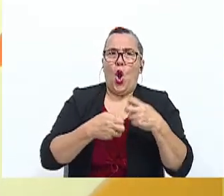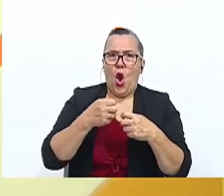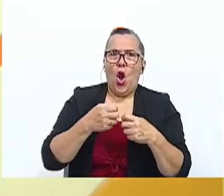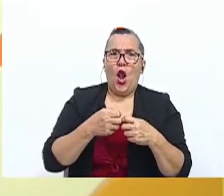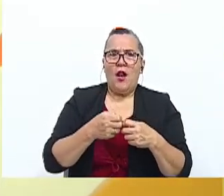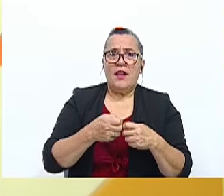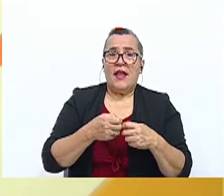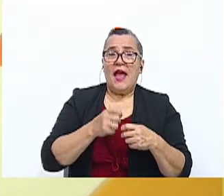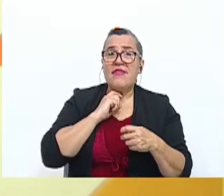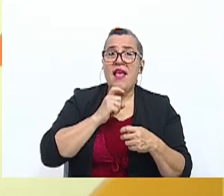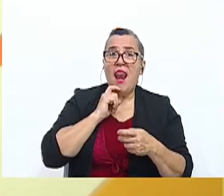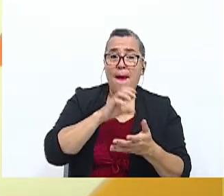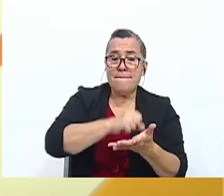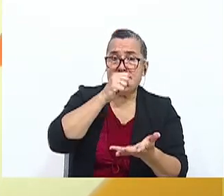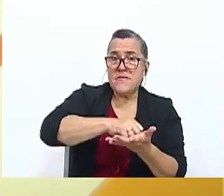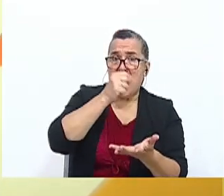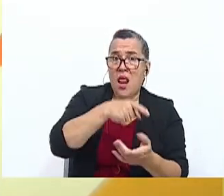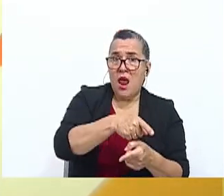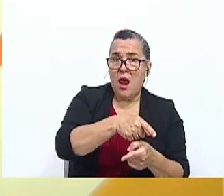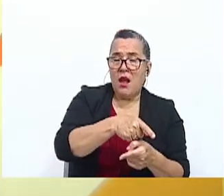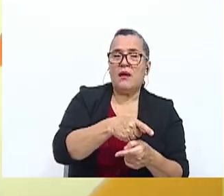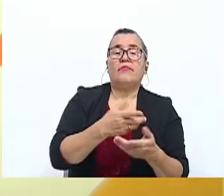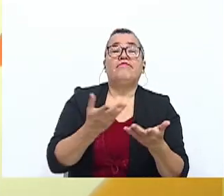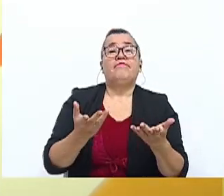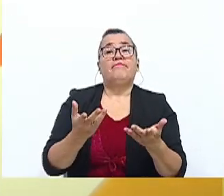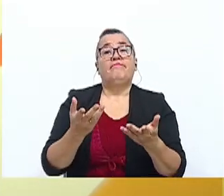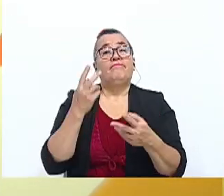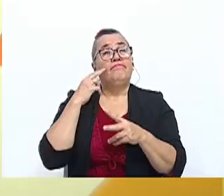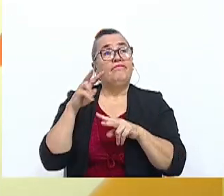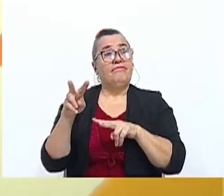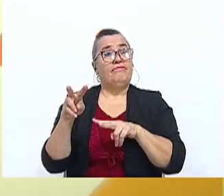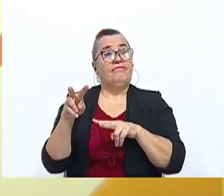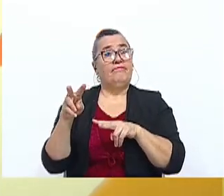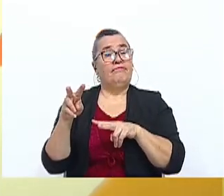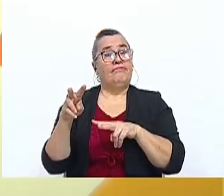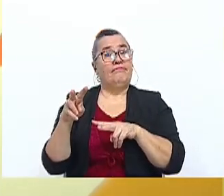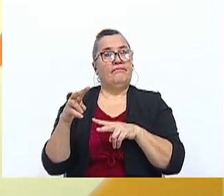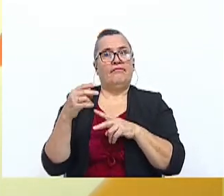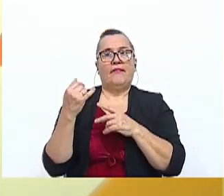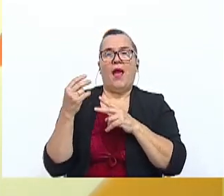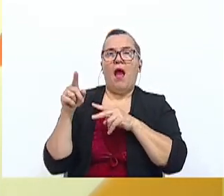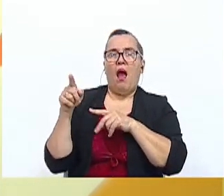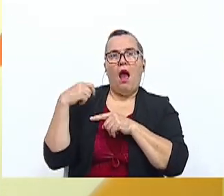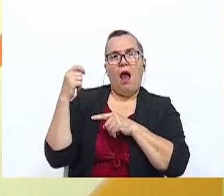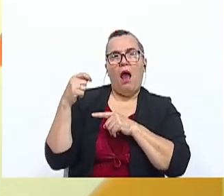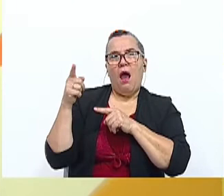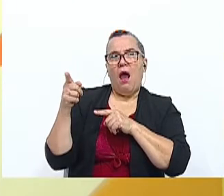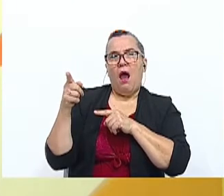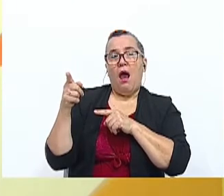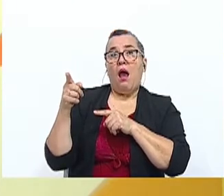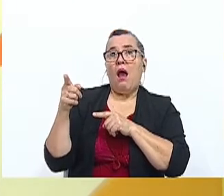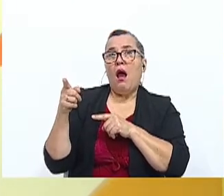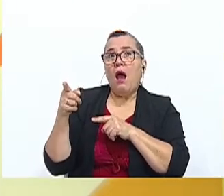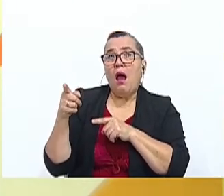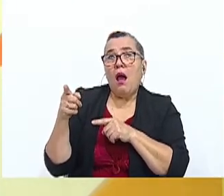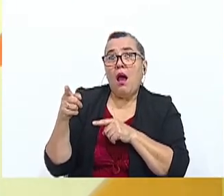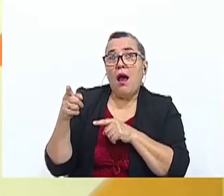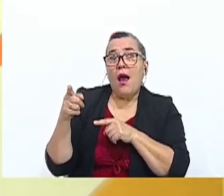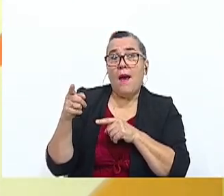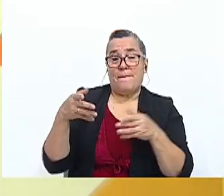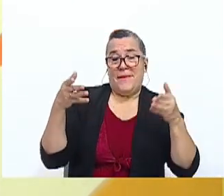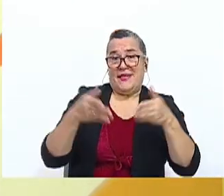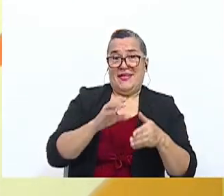minería. En este caso, vieron en el video que mientras llega la